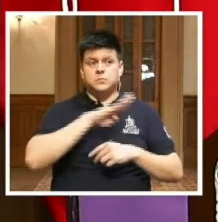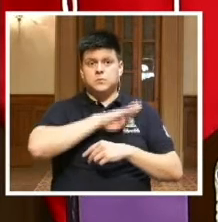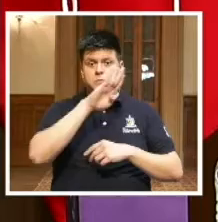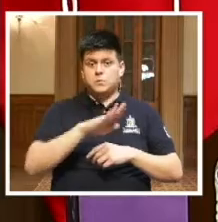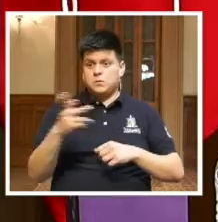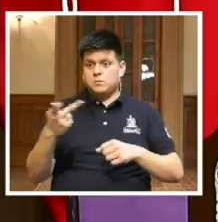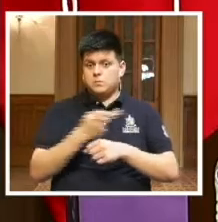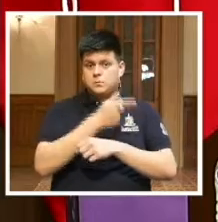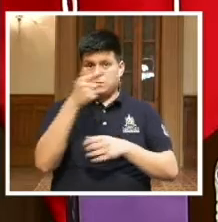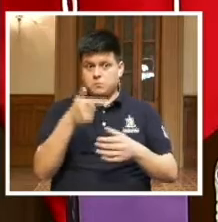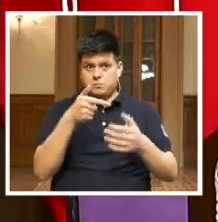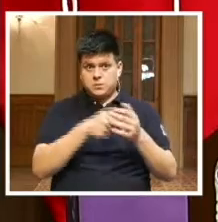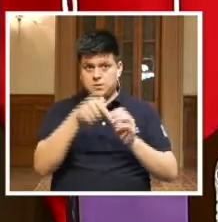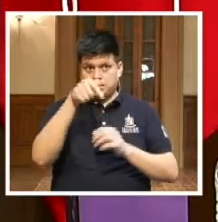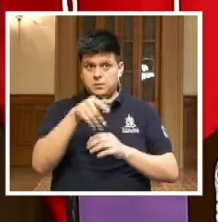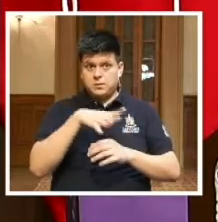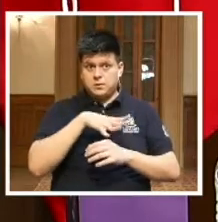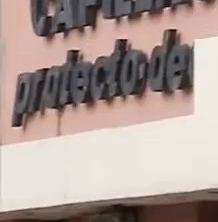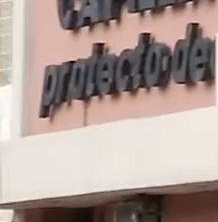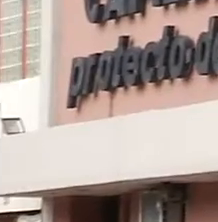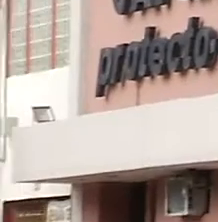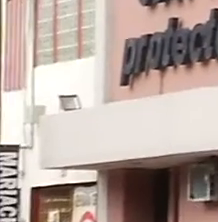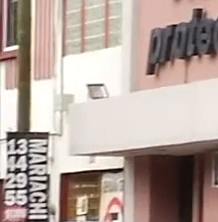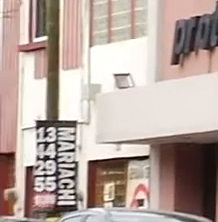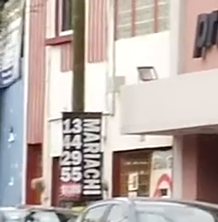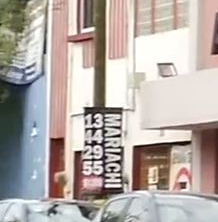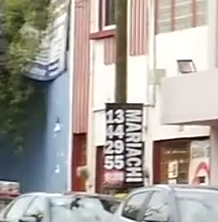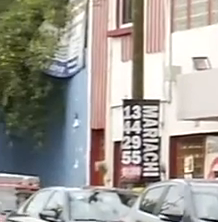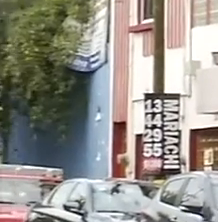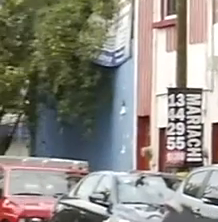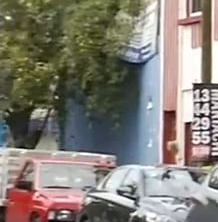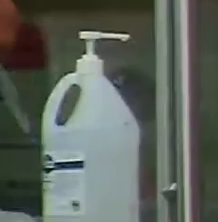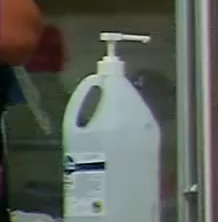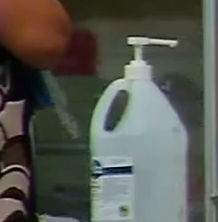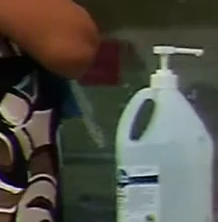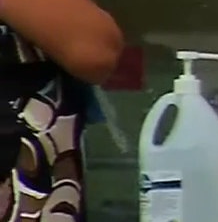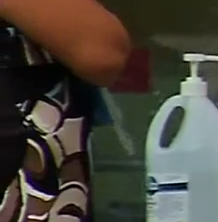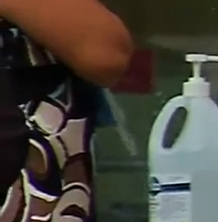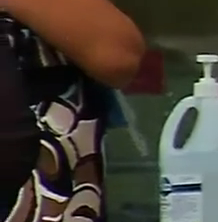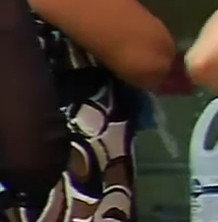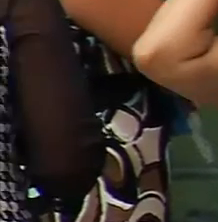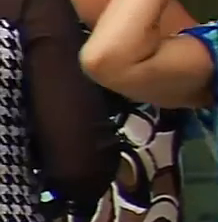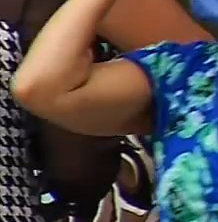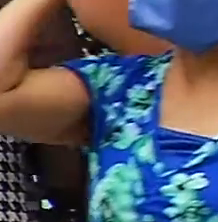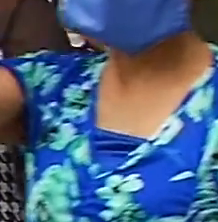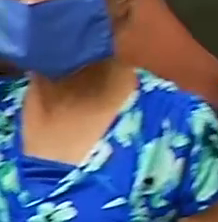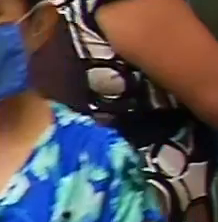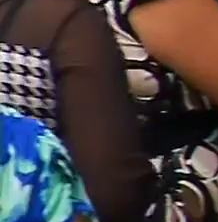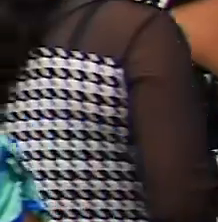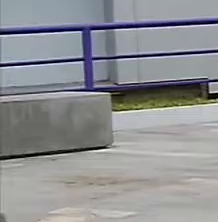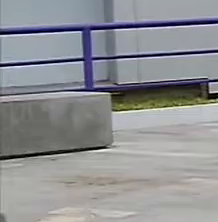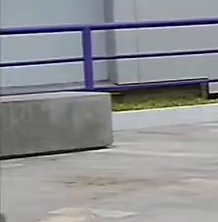ocurrido tienen estos apoyos generales además se ofrece asesoría pues actualmente hay mucho desconocimiento